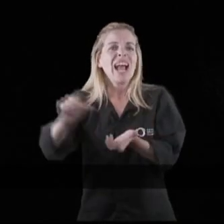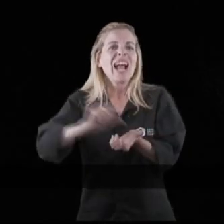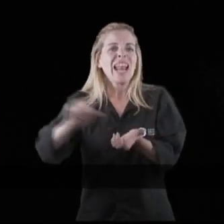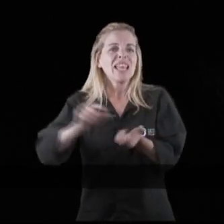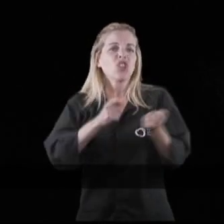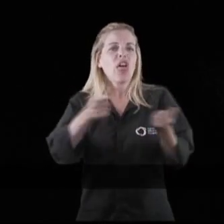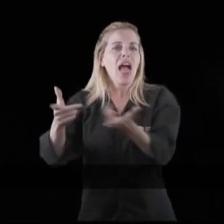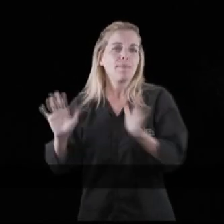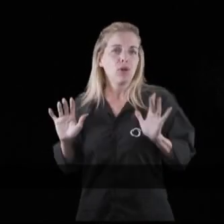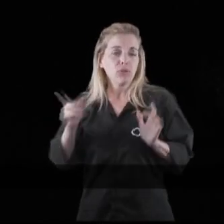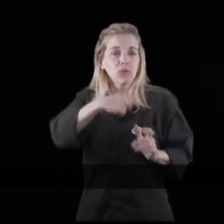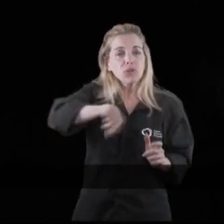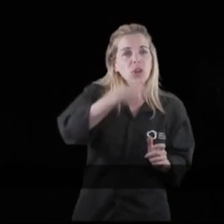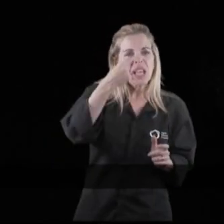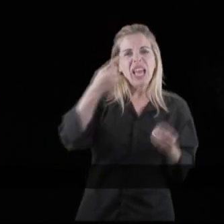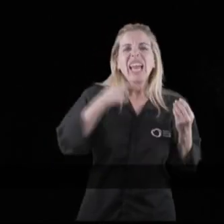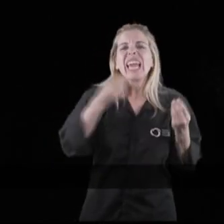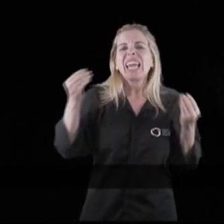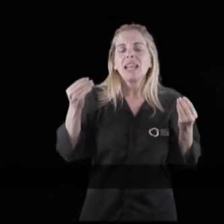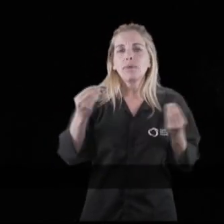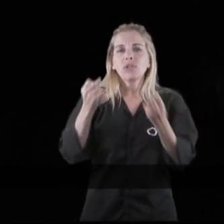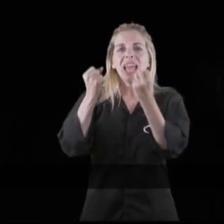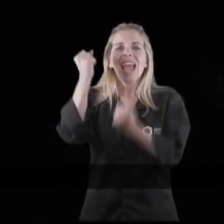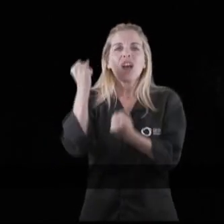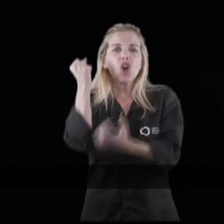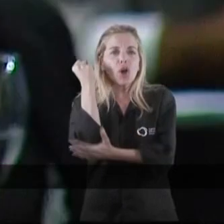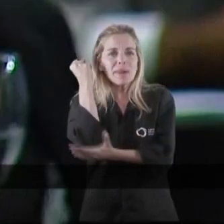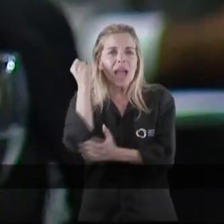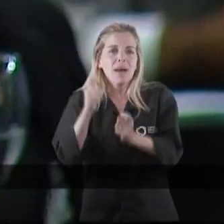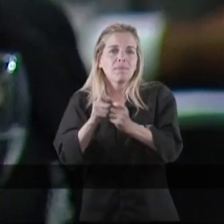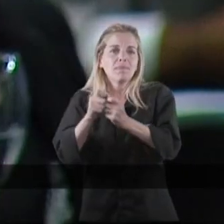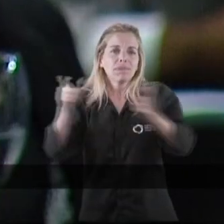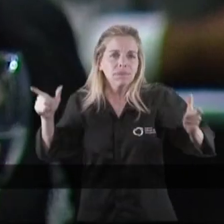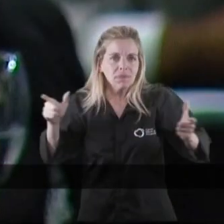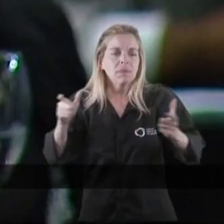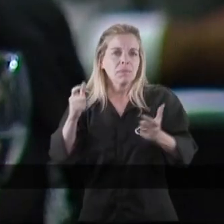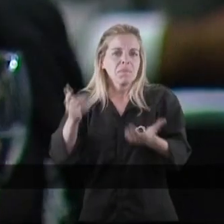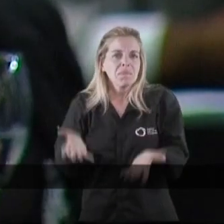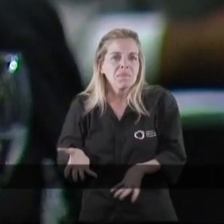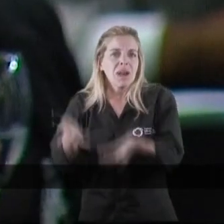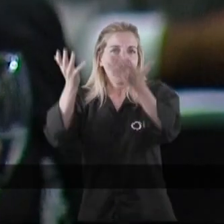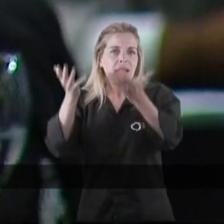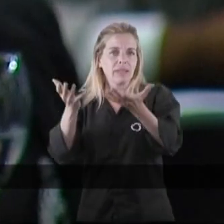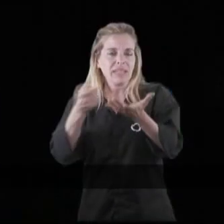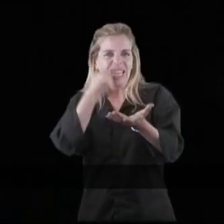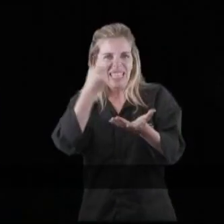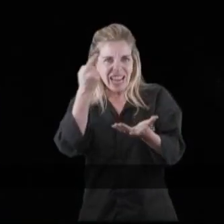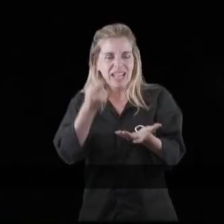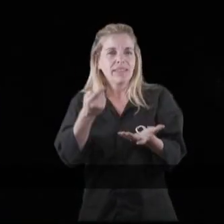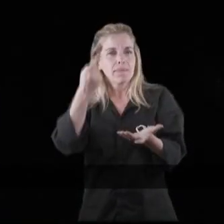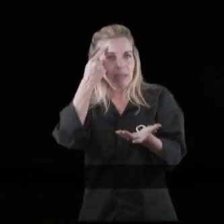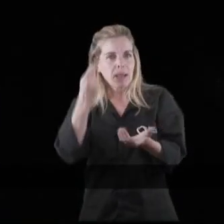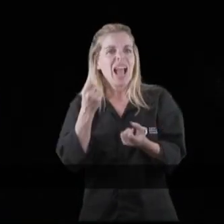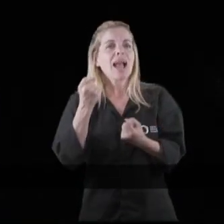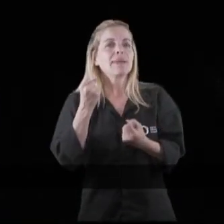Porque lo que más nos interesa es que la economía argentina crezca. Lo que más nos interesa es revitalizar lo mejor del